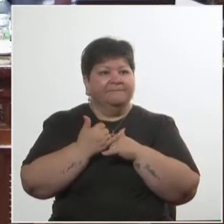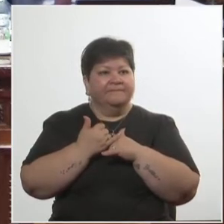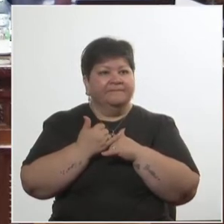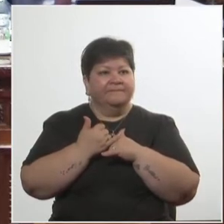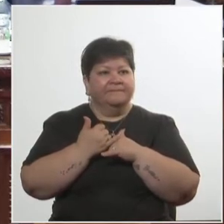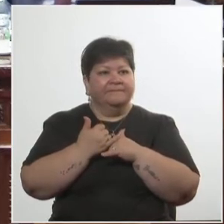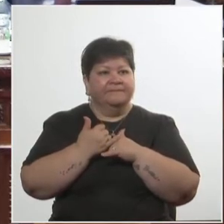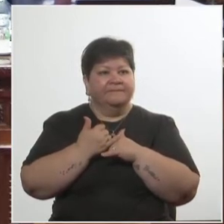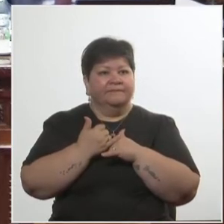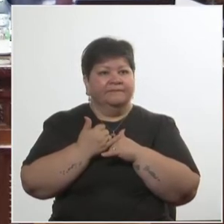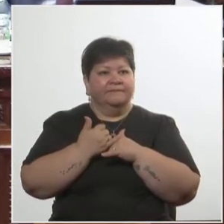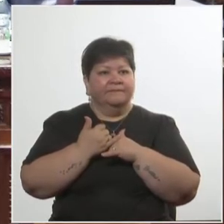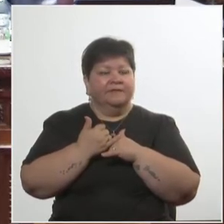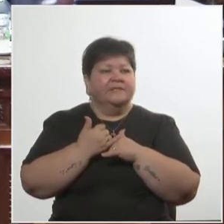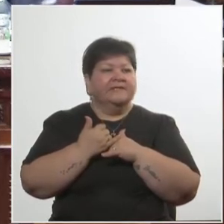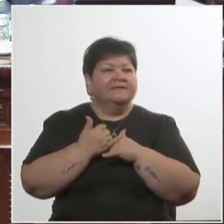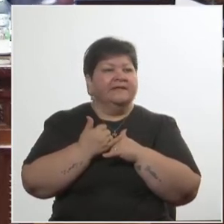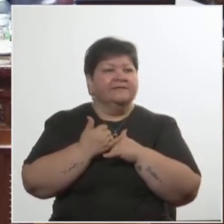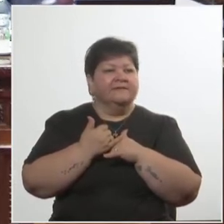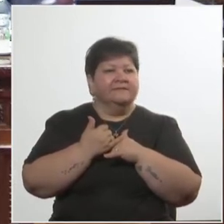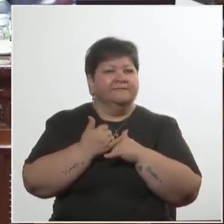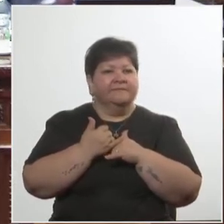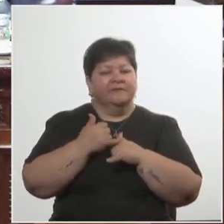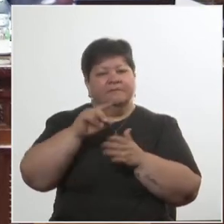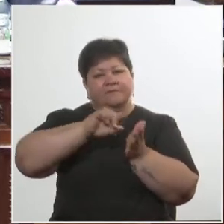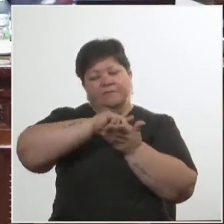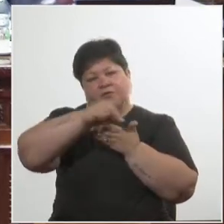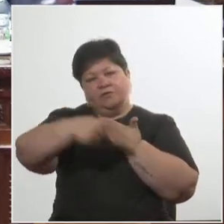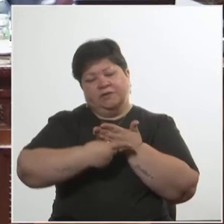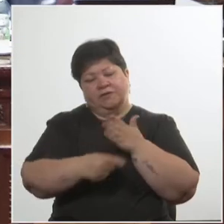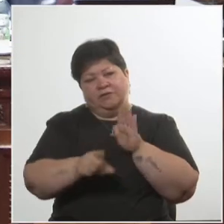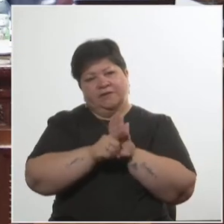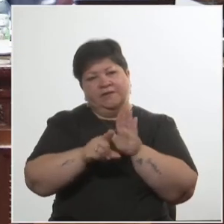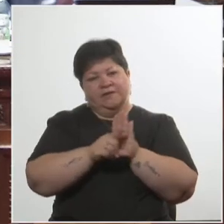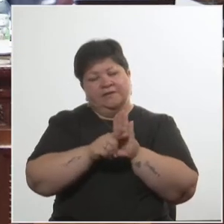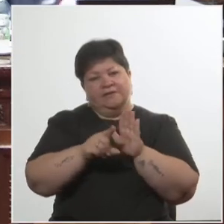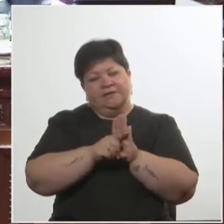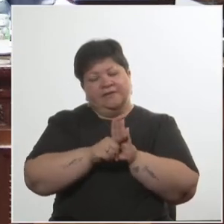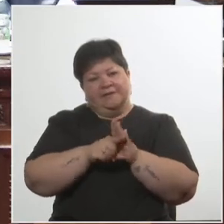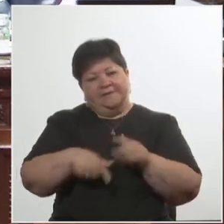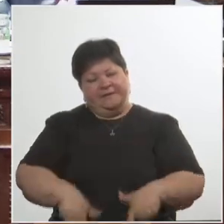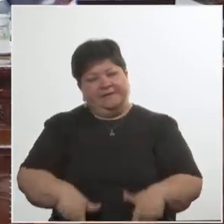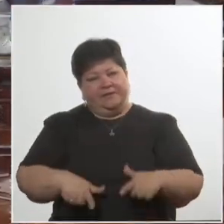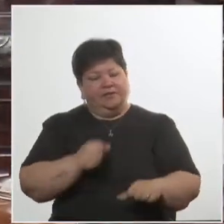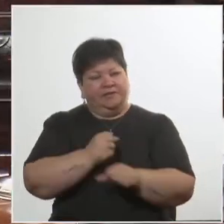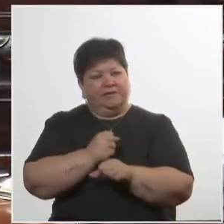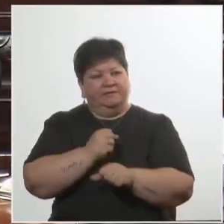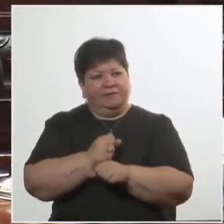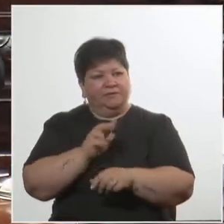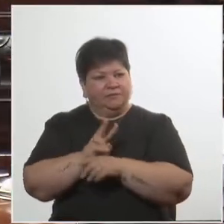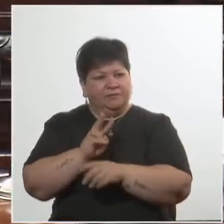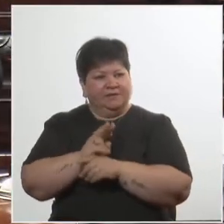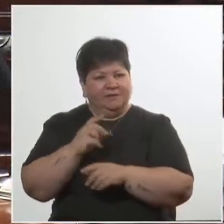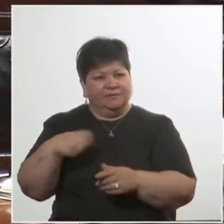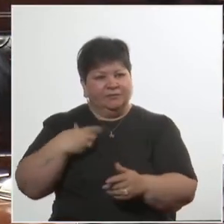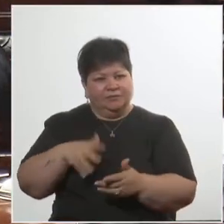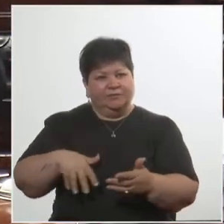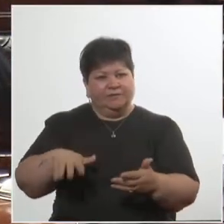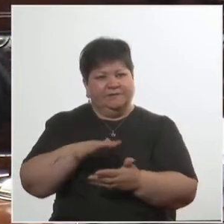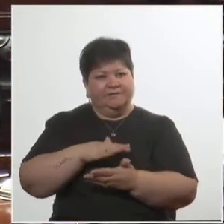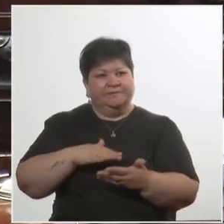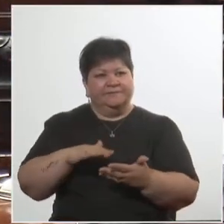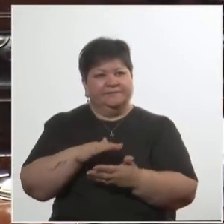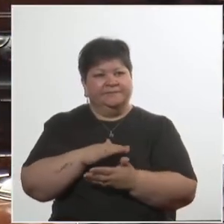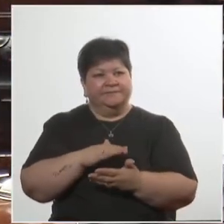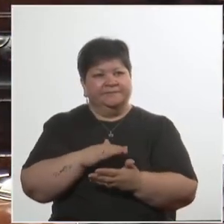el proyecto de ley que viene del Ministerio de trabajo de seguridad social Muchas gracias gracias